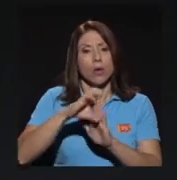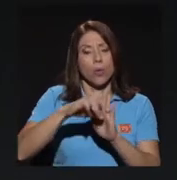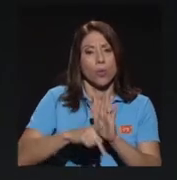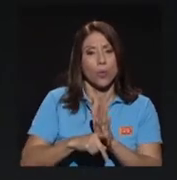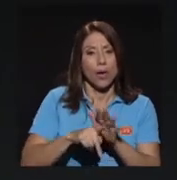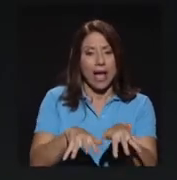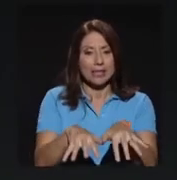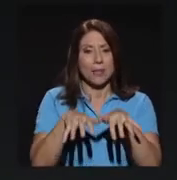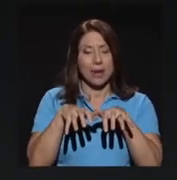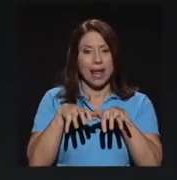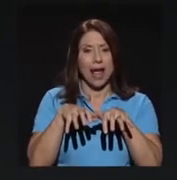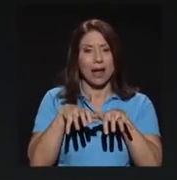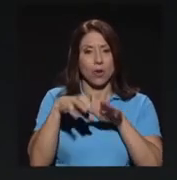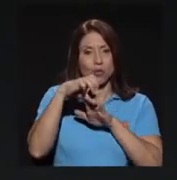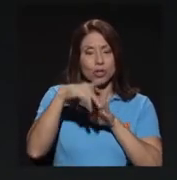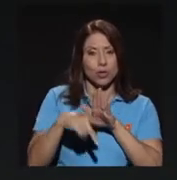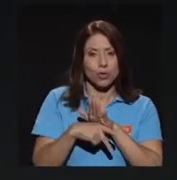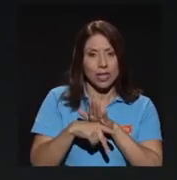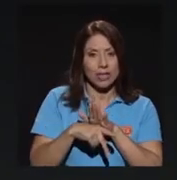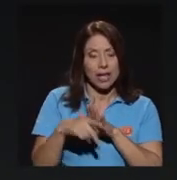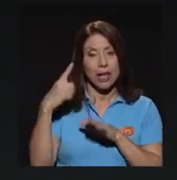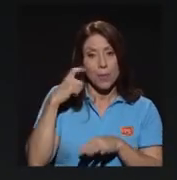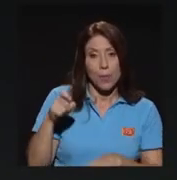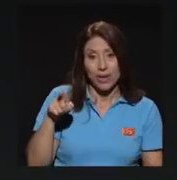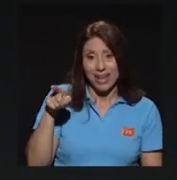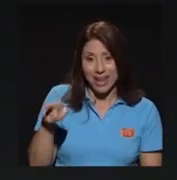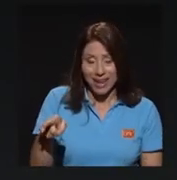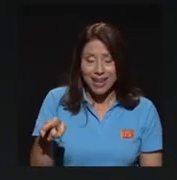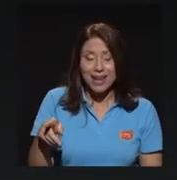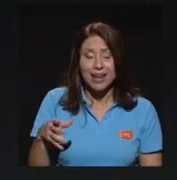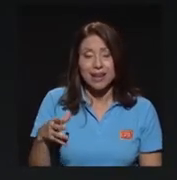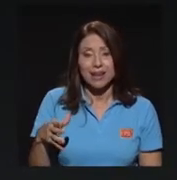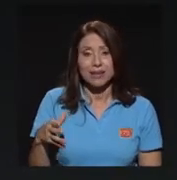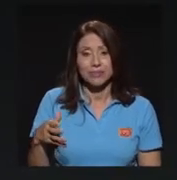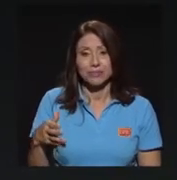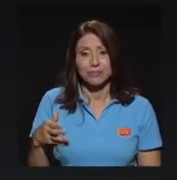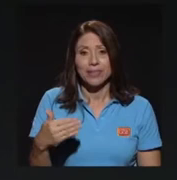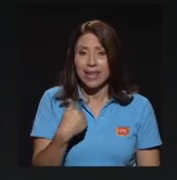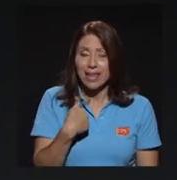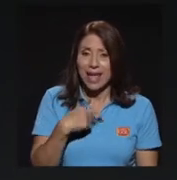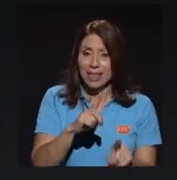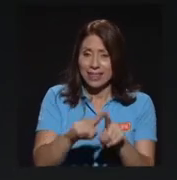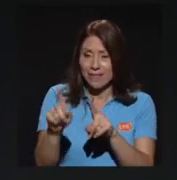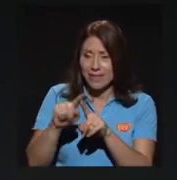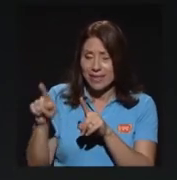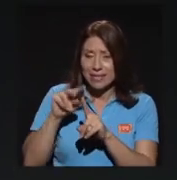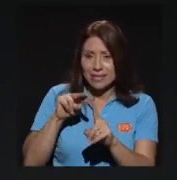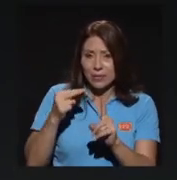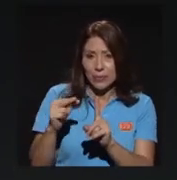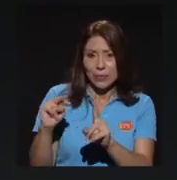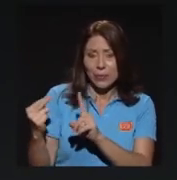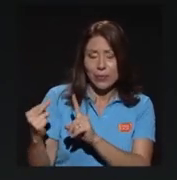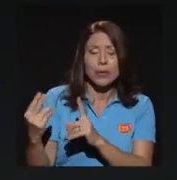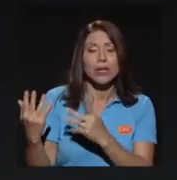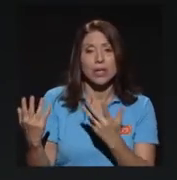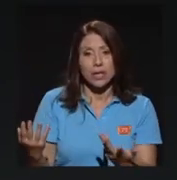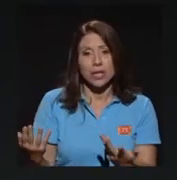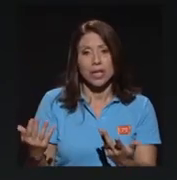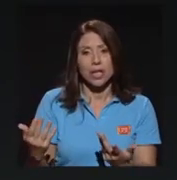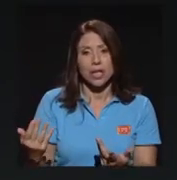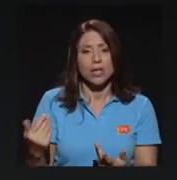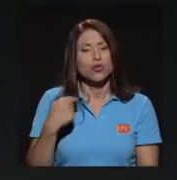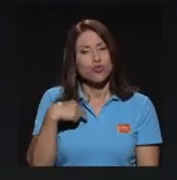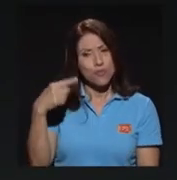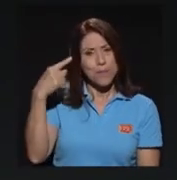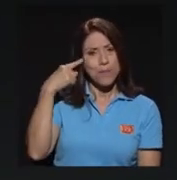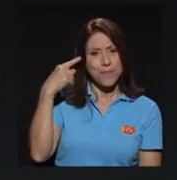hay una serie de puntos de vista en mi percepción es que la idea